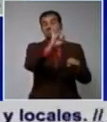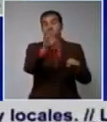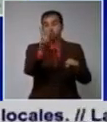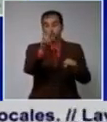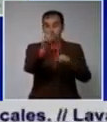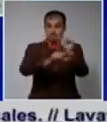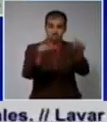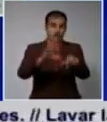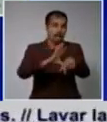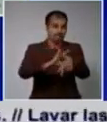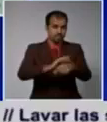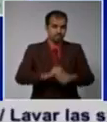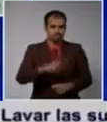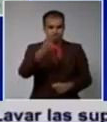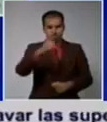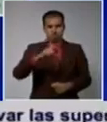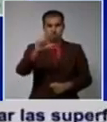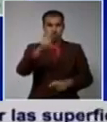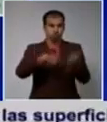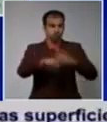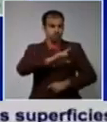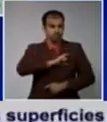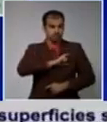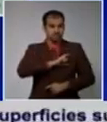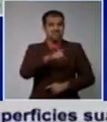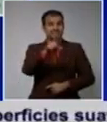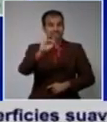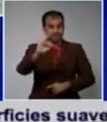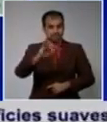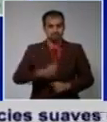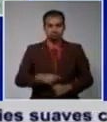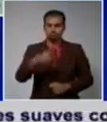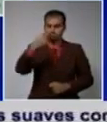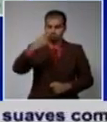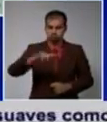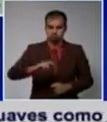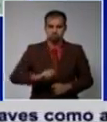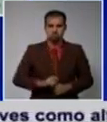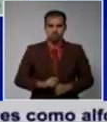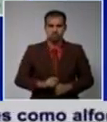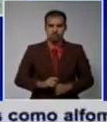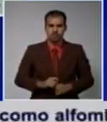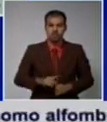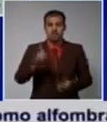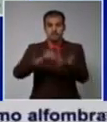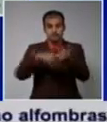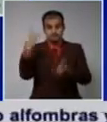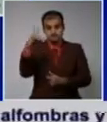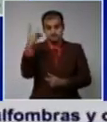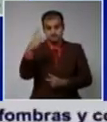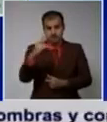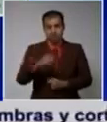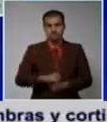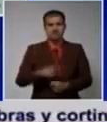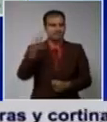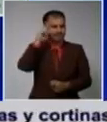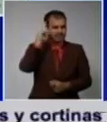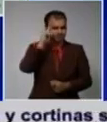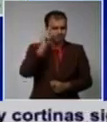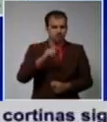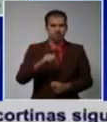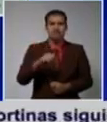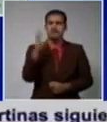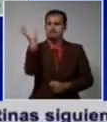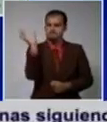sigue Contramaestre ayer con 17, y Palma Soriano, San Luis, Mella y